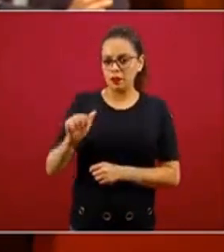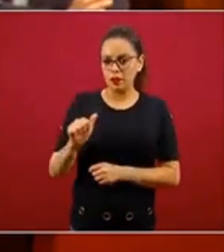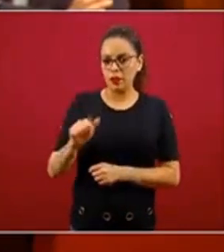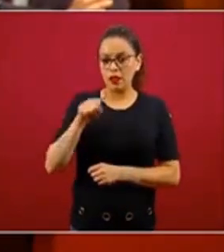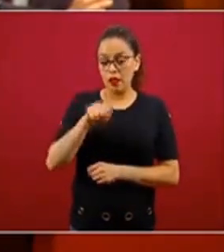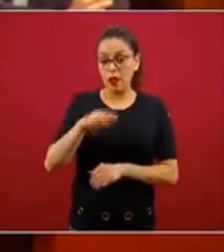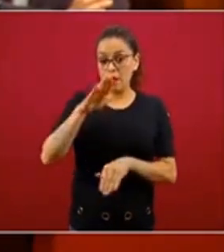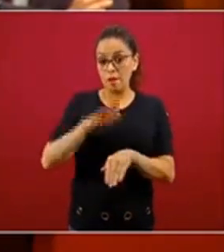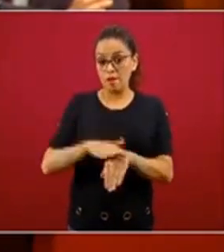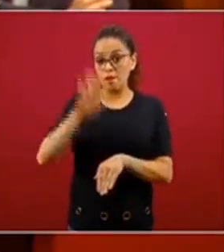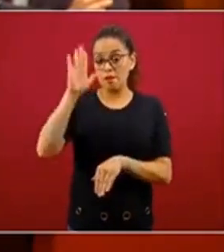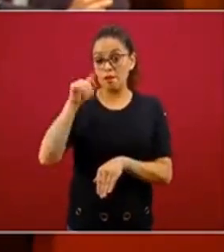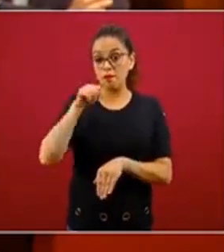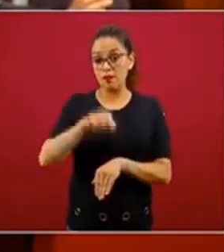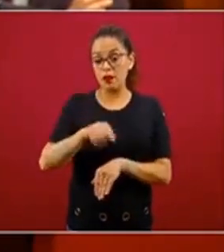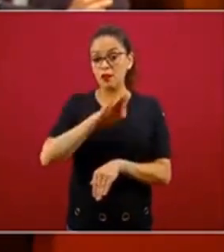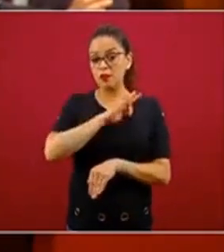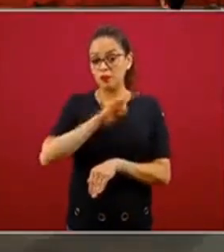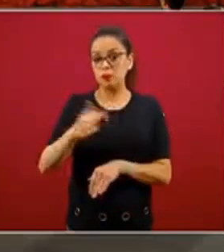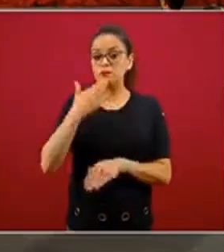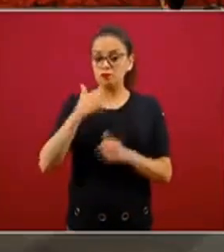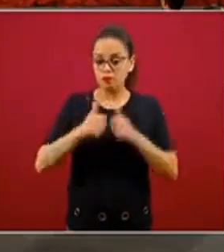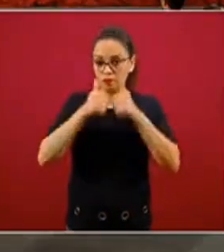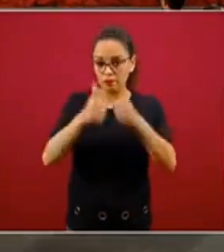mayor avance para el tratamiento con COVID-19.